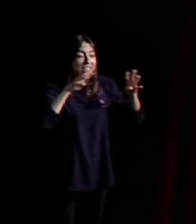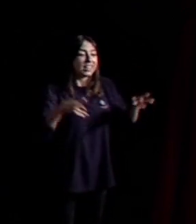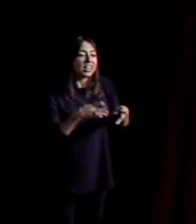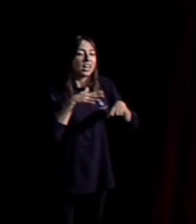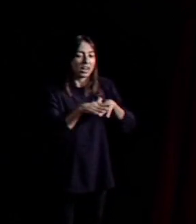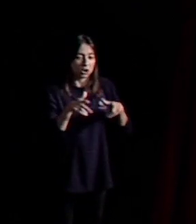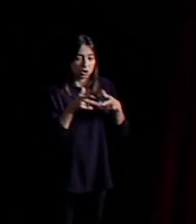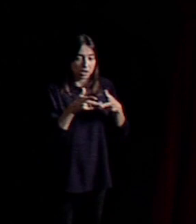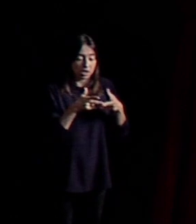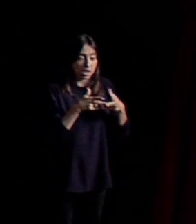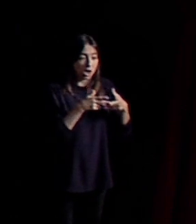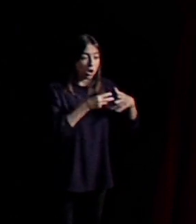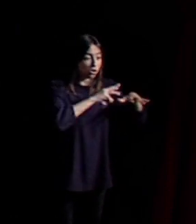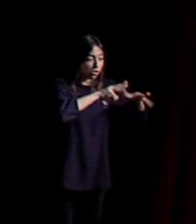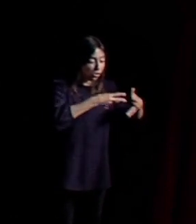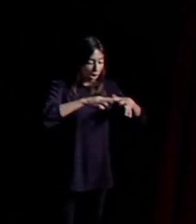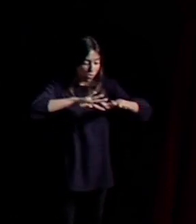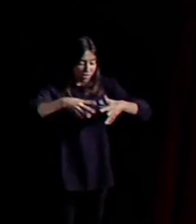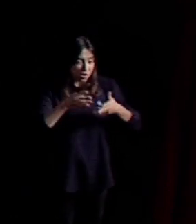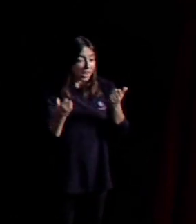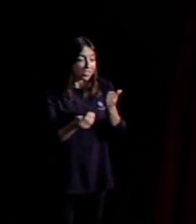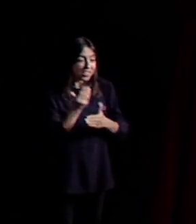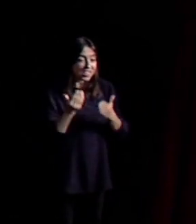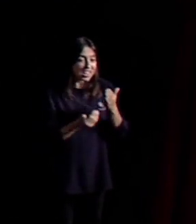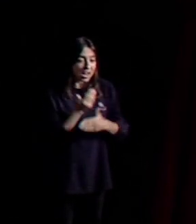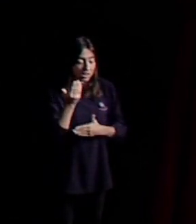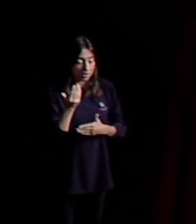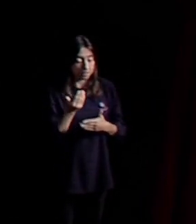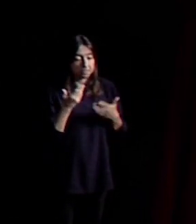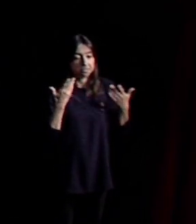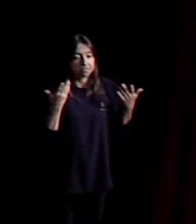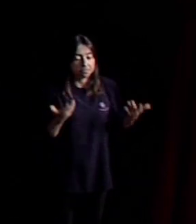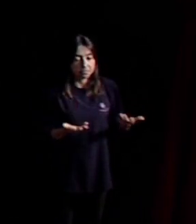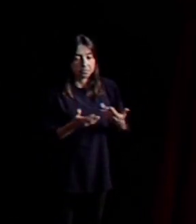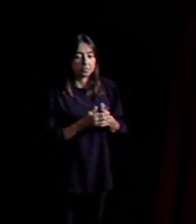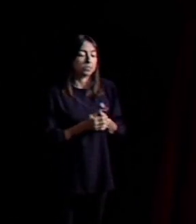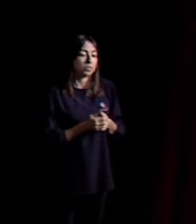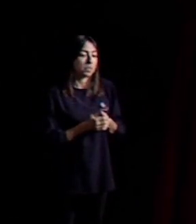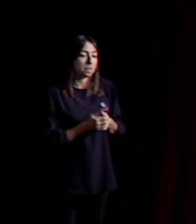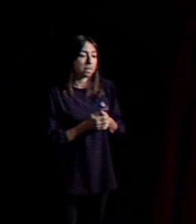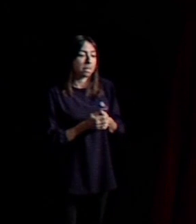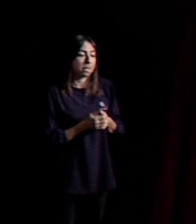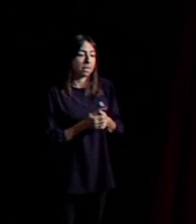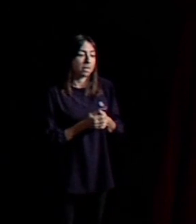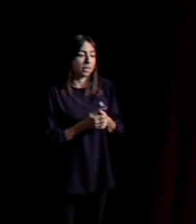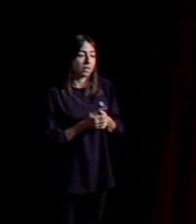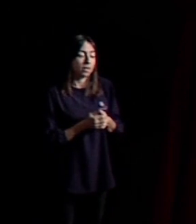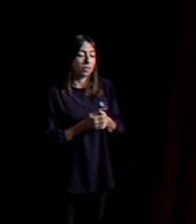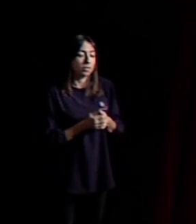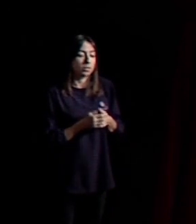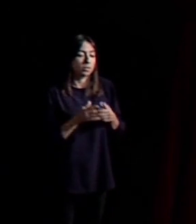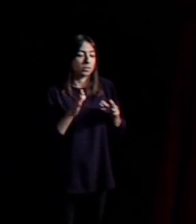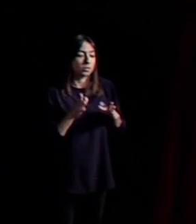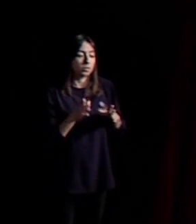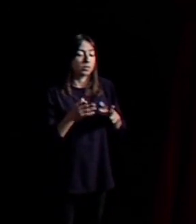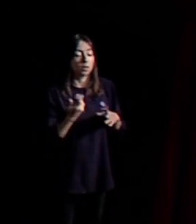sociales. 8 y 9 horas diarias. O sea que, como yo, manipulando